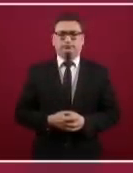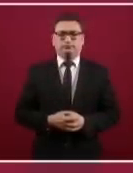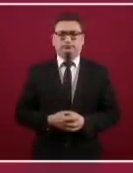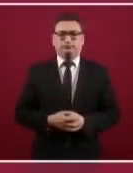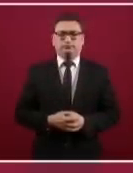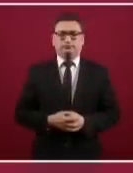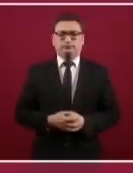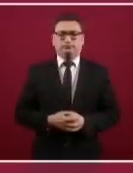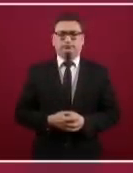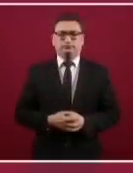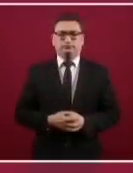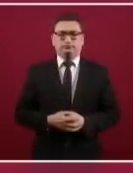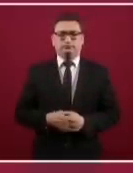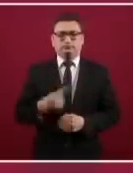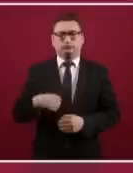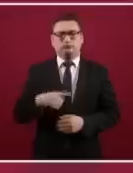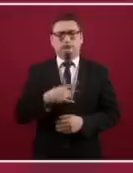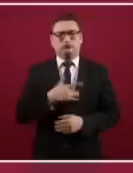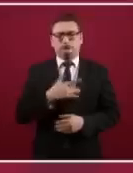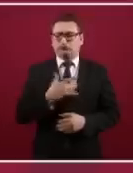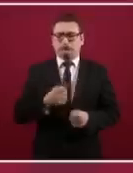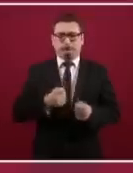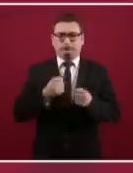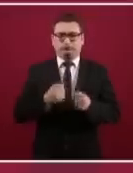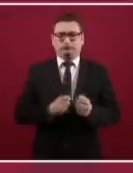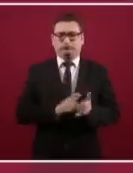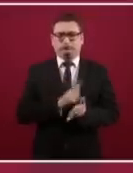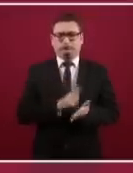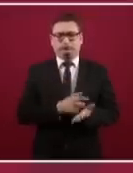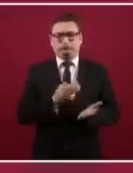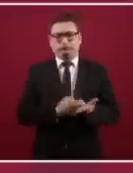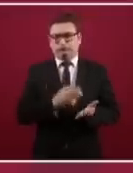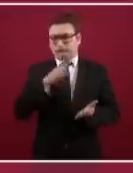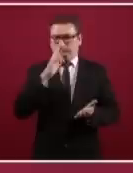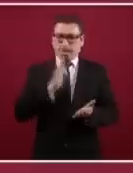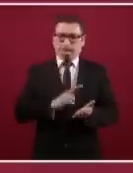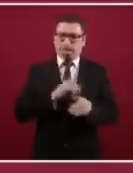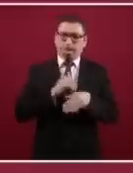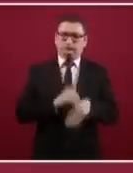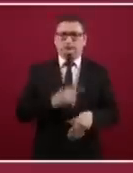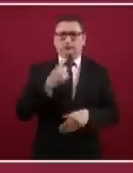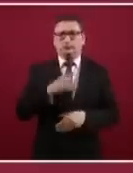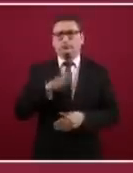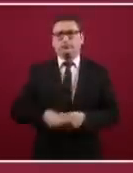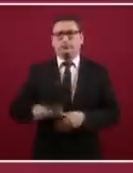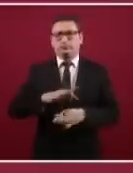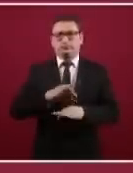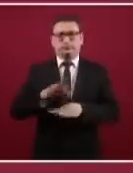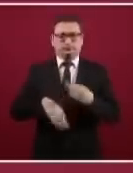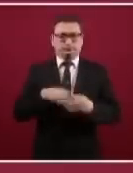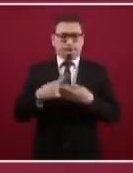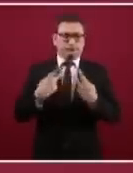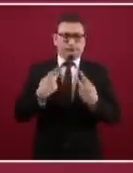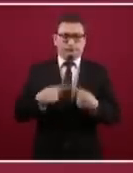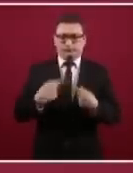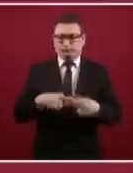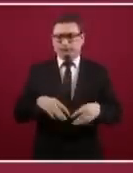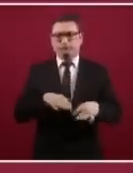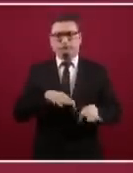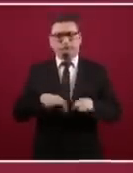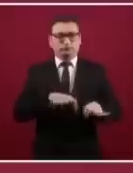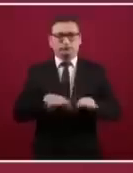asegurando que se va a aplicar esa ley para que los trabajadores elijan libremente a